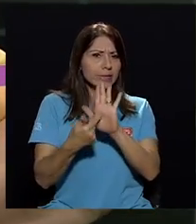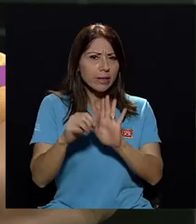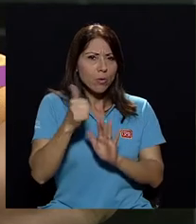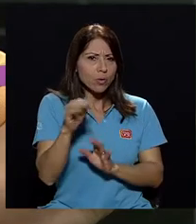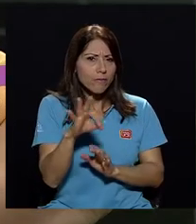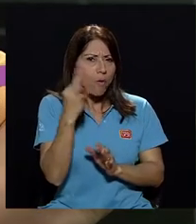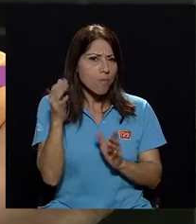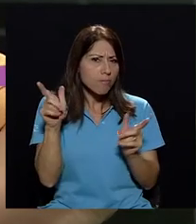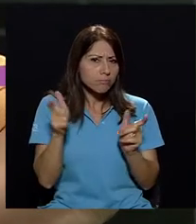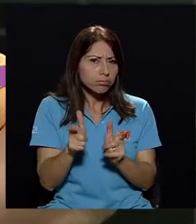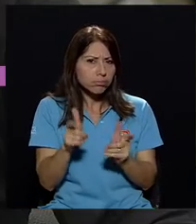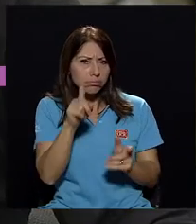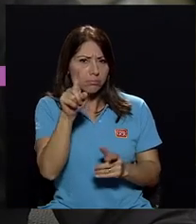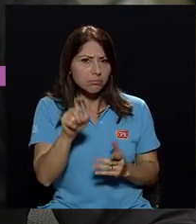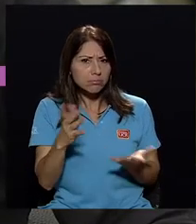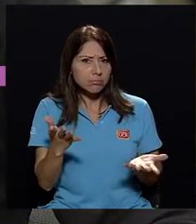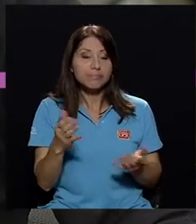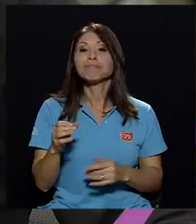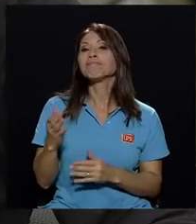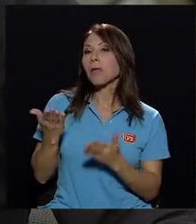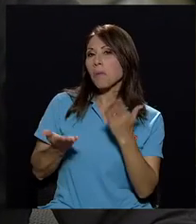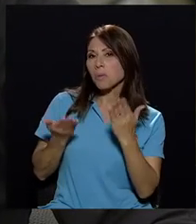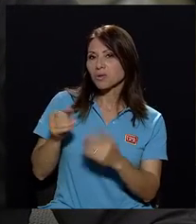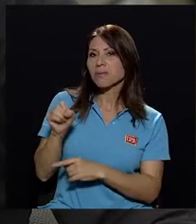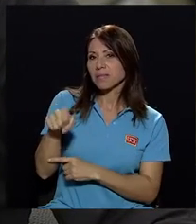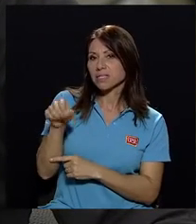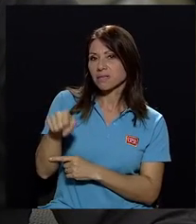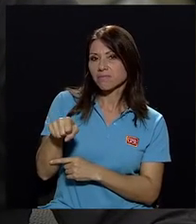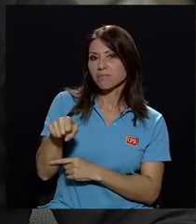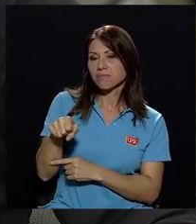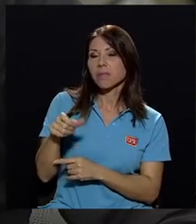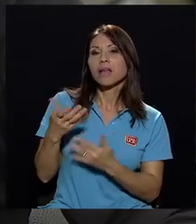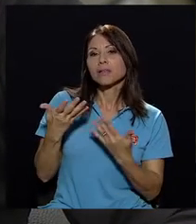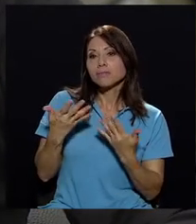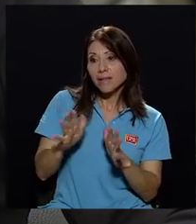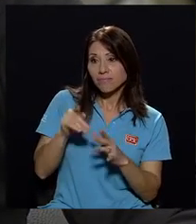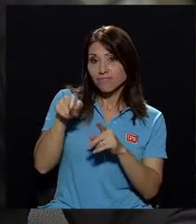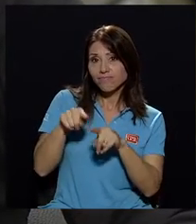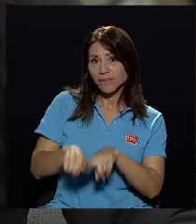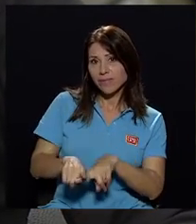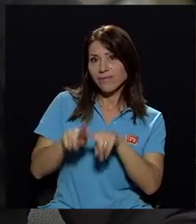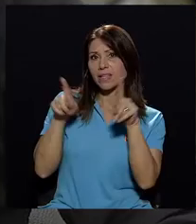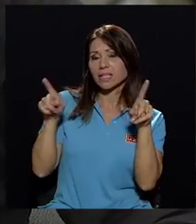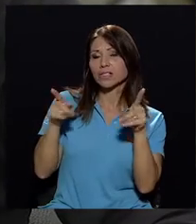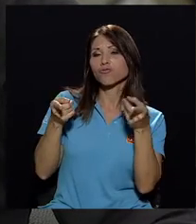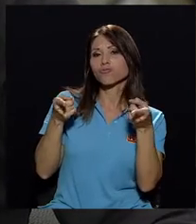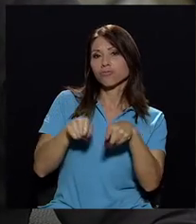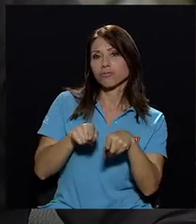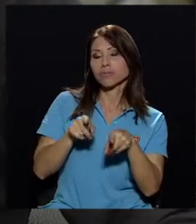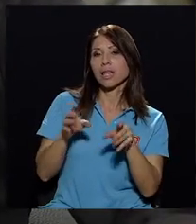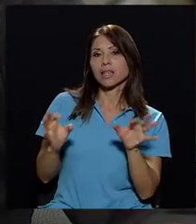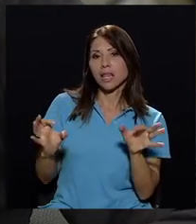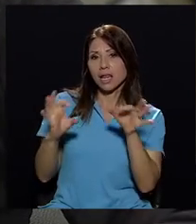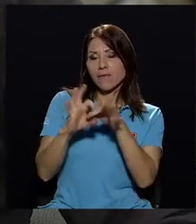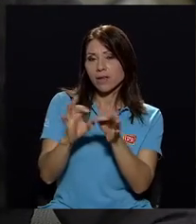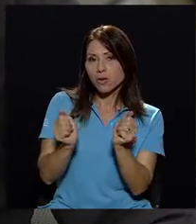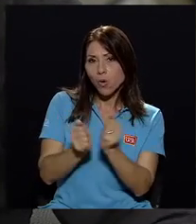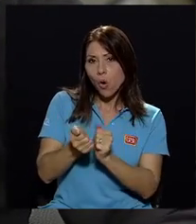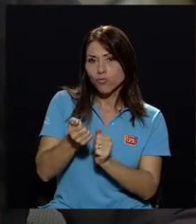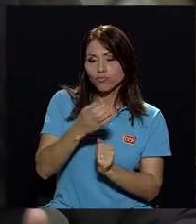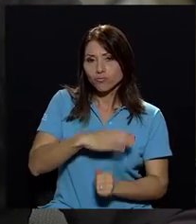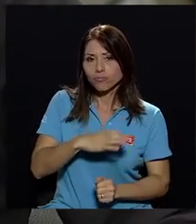expresarlo de menor manera? Posiblemente sí, parte de lo que ha generado esa diferenciación tenga que ver